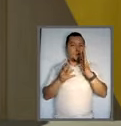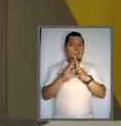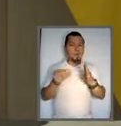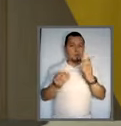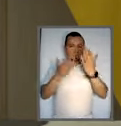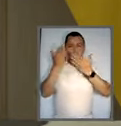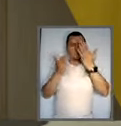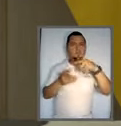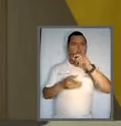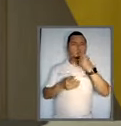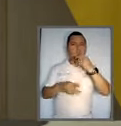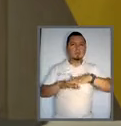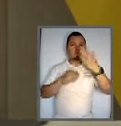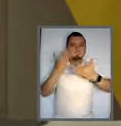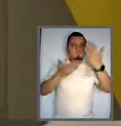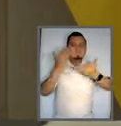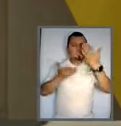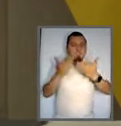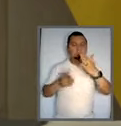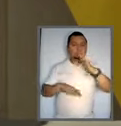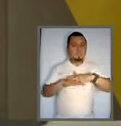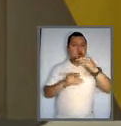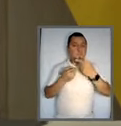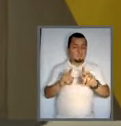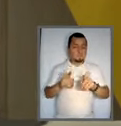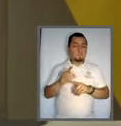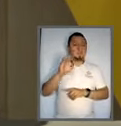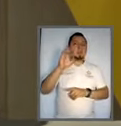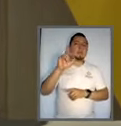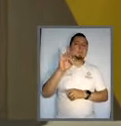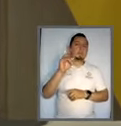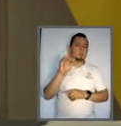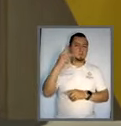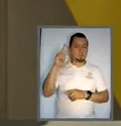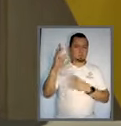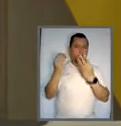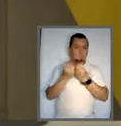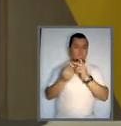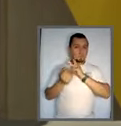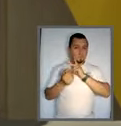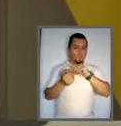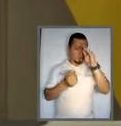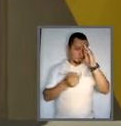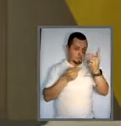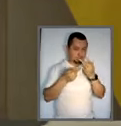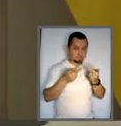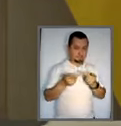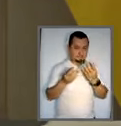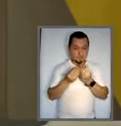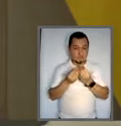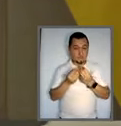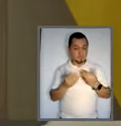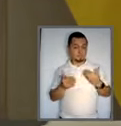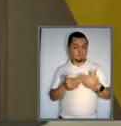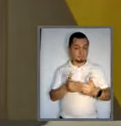Segundo, lo que diría es que ya nos contestará ahorita el Pidio su posición, pero igual que cuando decidimos